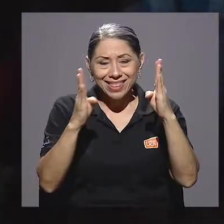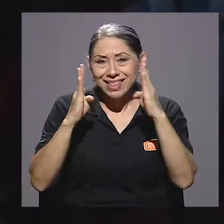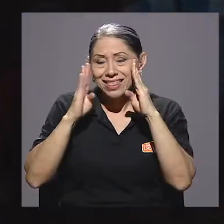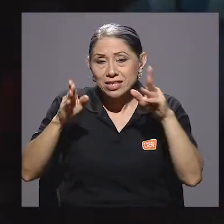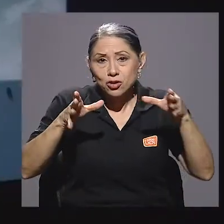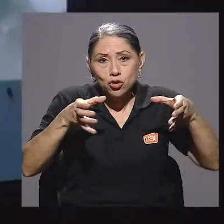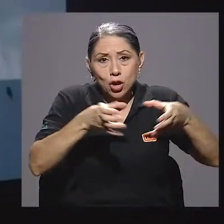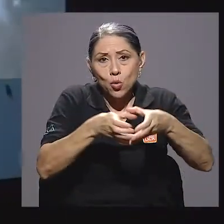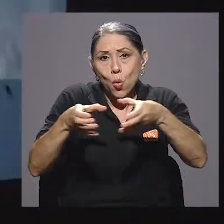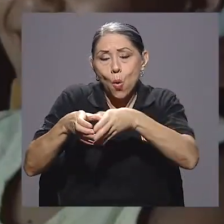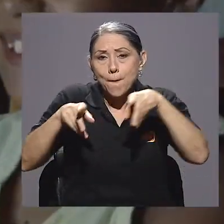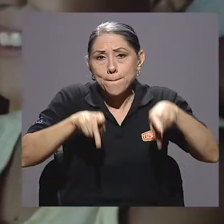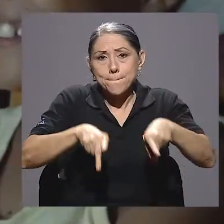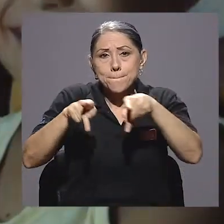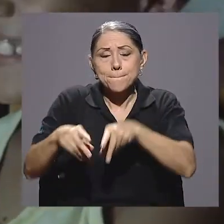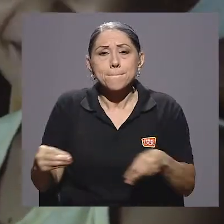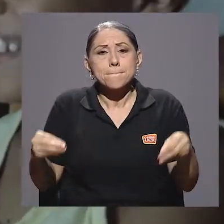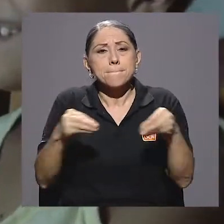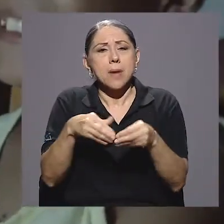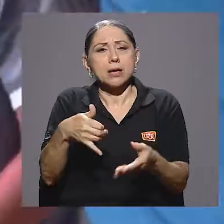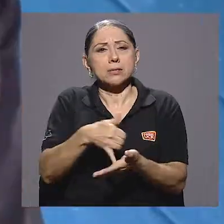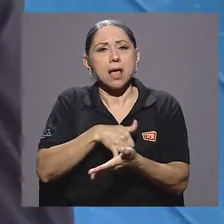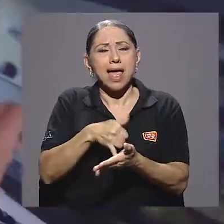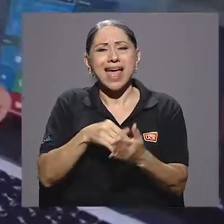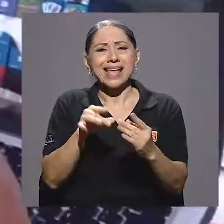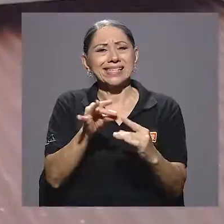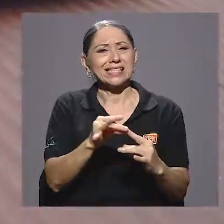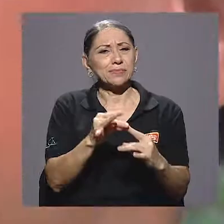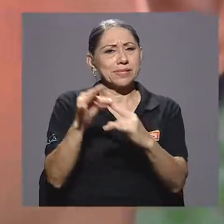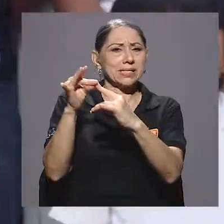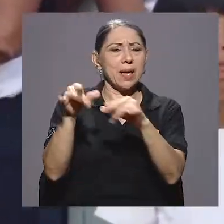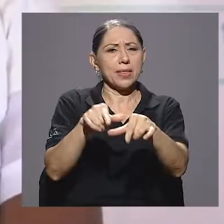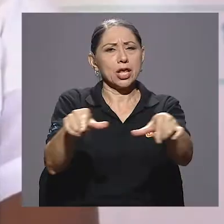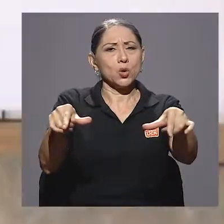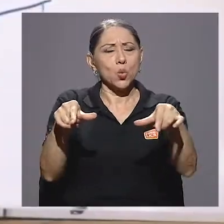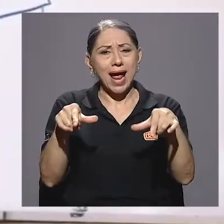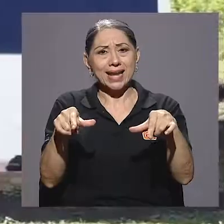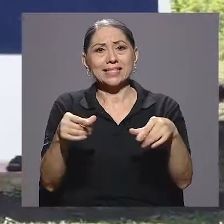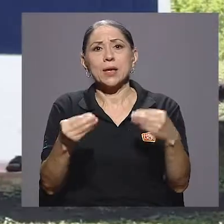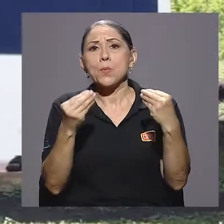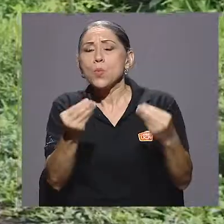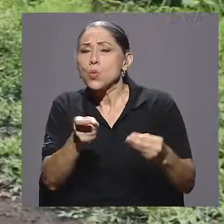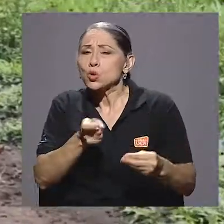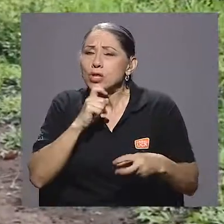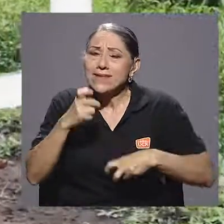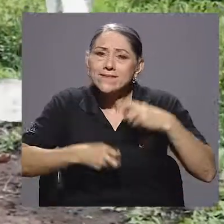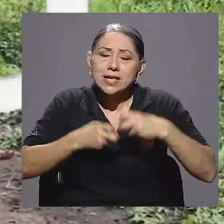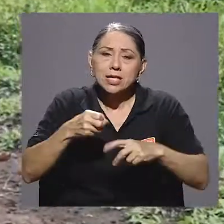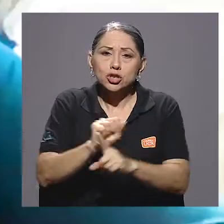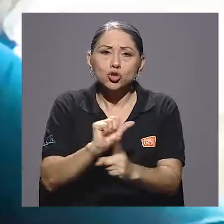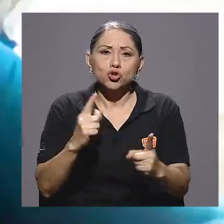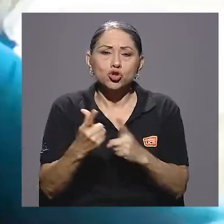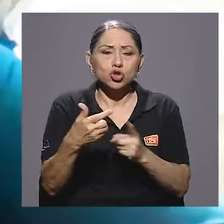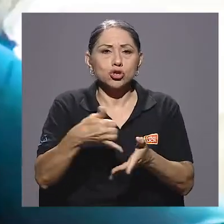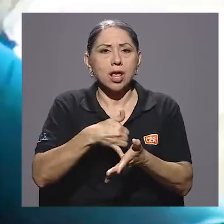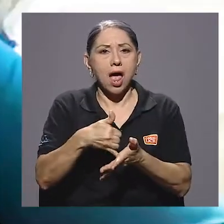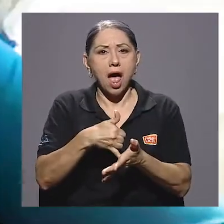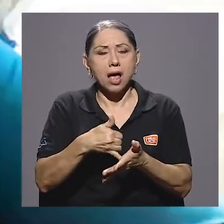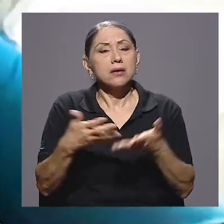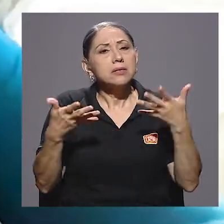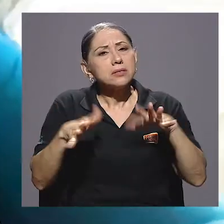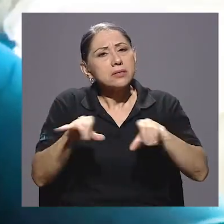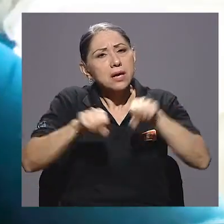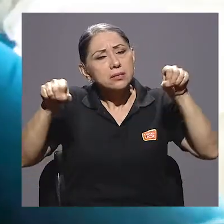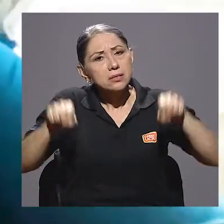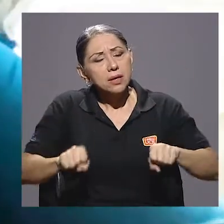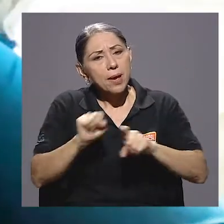atención de poblaciones más vulnerables, sobre todo en zonas de muchísimo compromiso social y vulnerabilidad, ¿verdad?